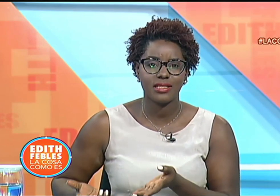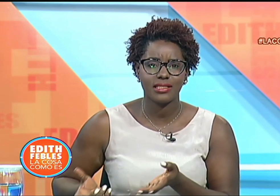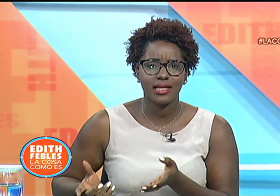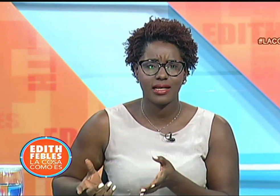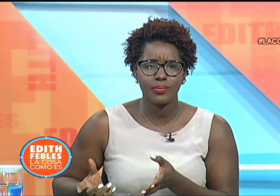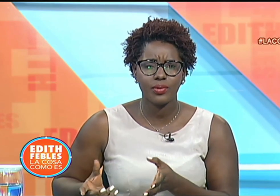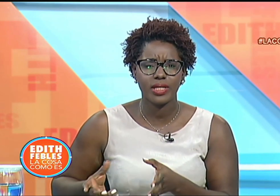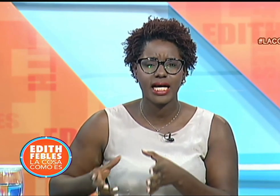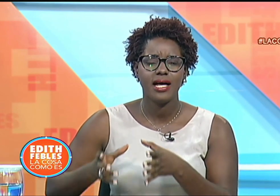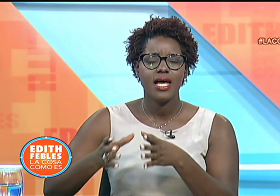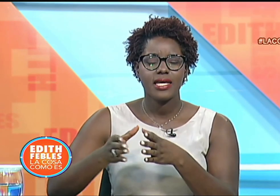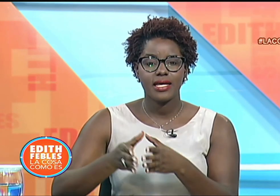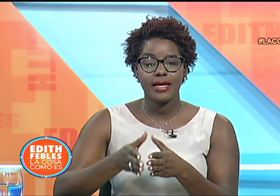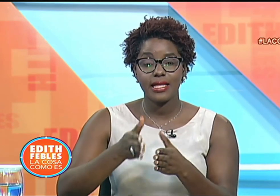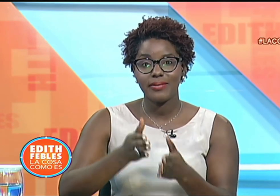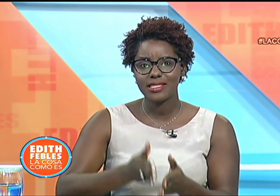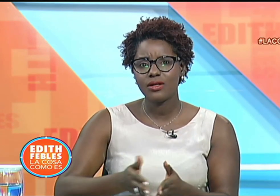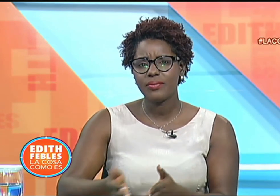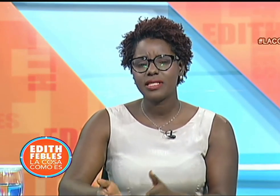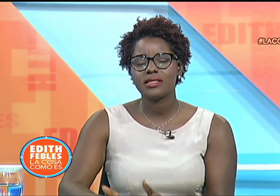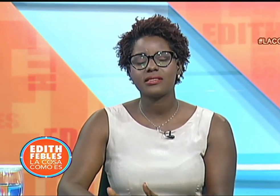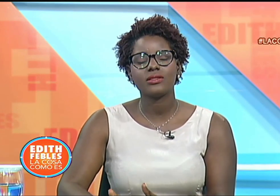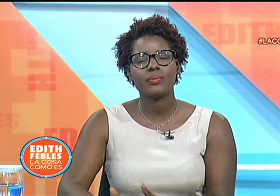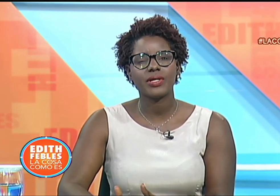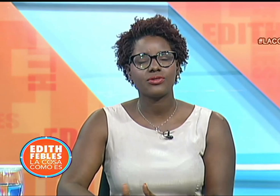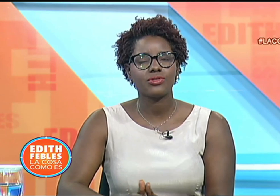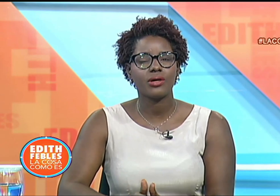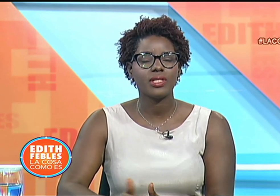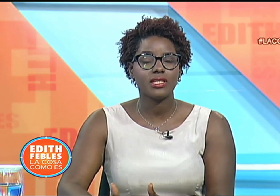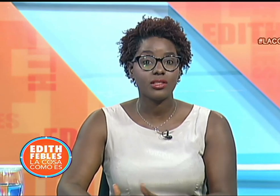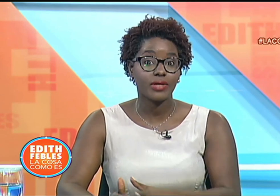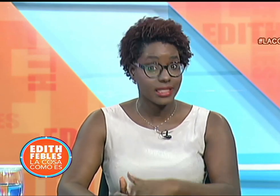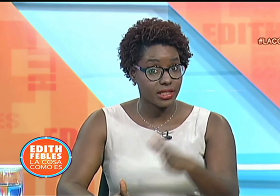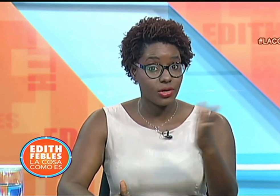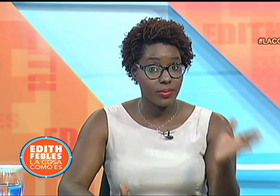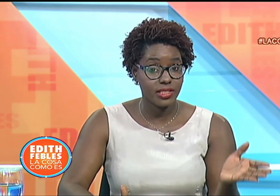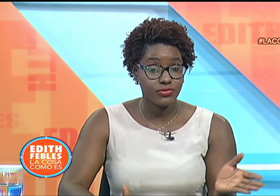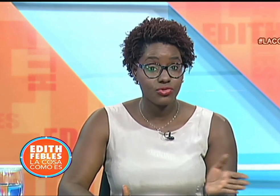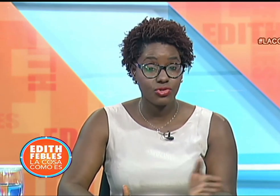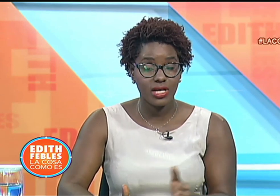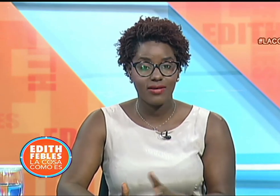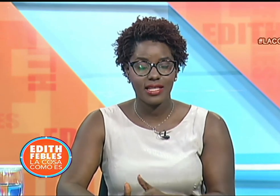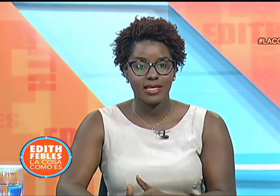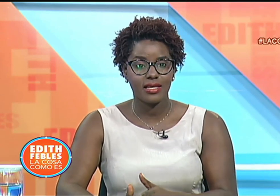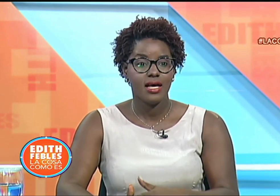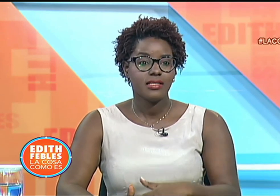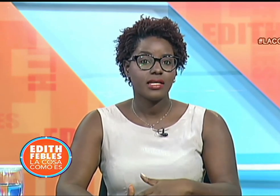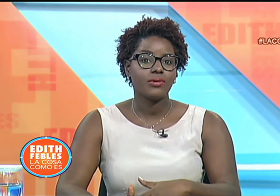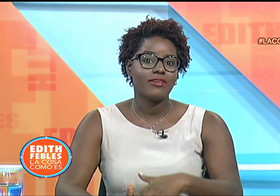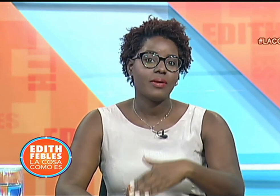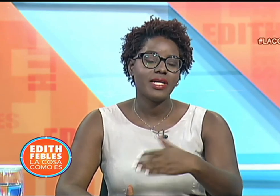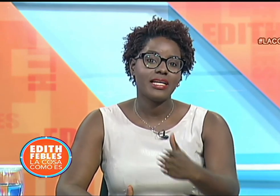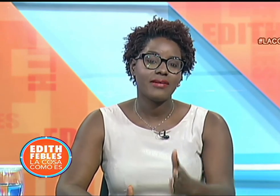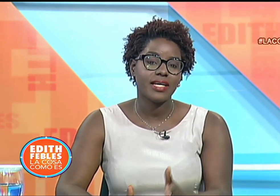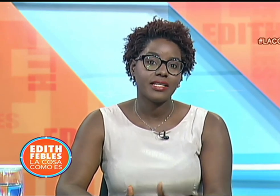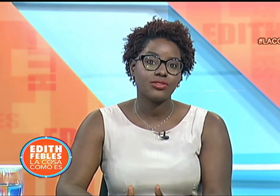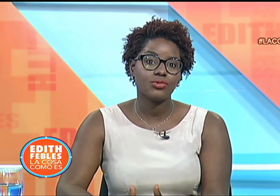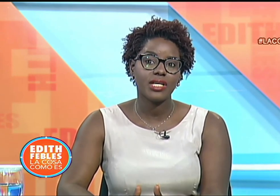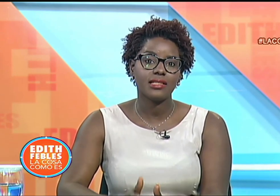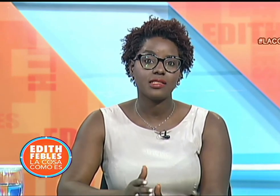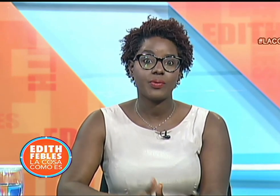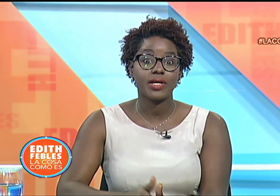el presidente de la República, que además de los 1.600 pesos, tengo entendido que anteriormente funcionaba de que si en una familia